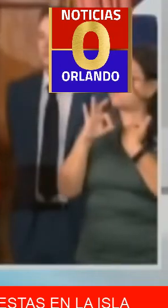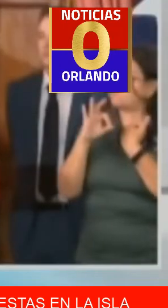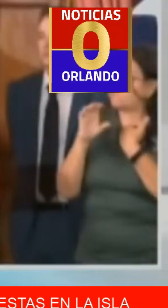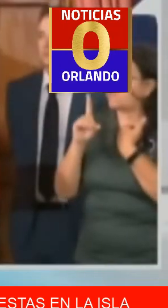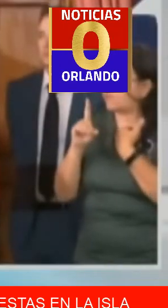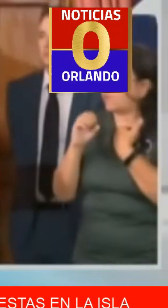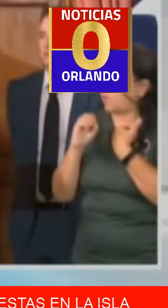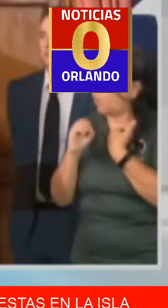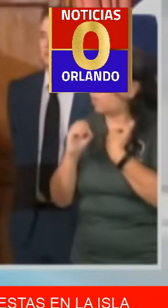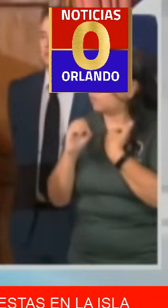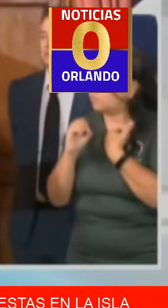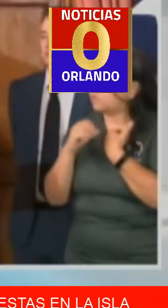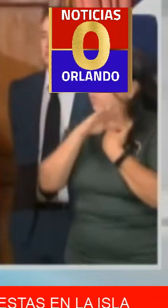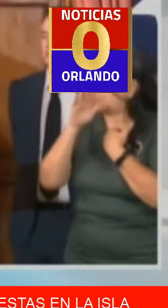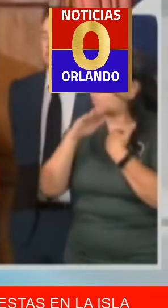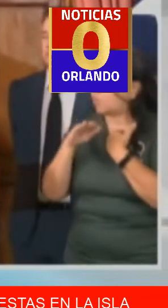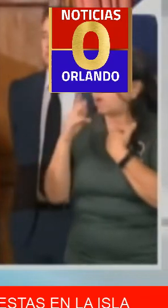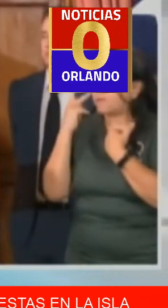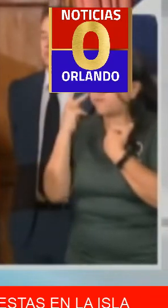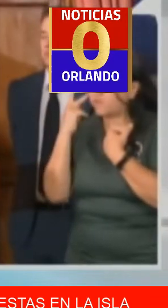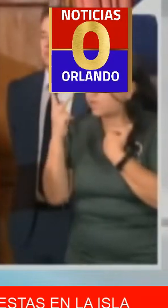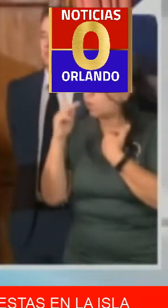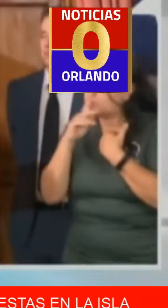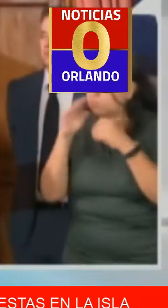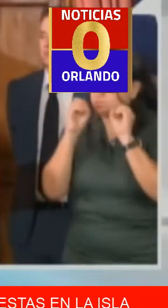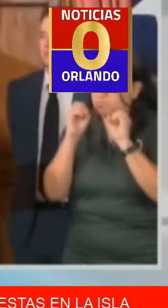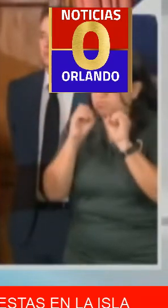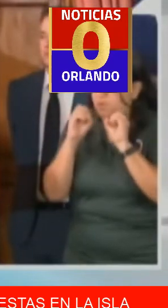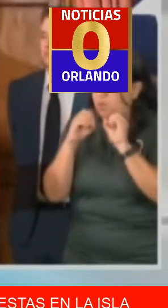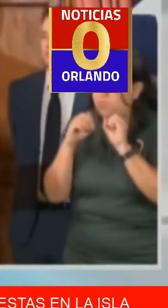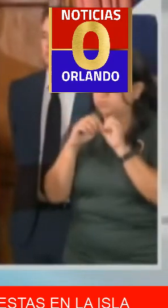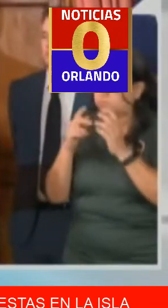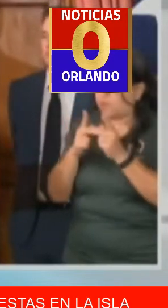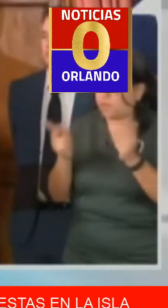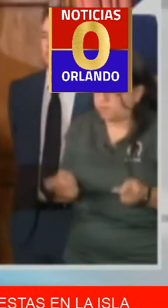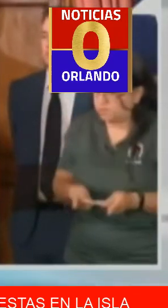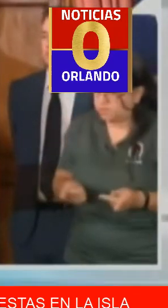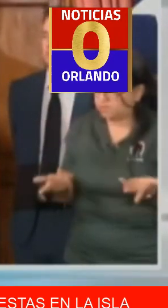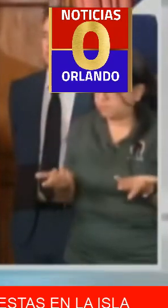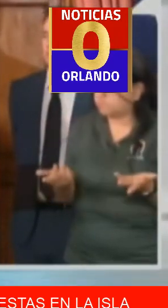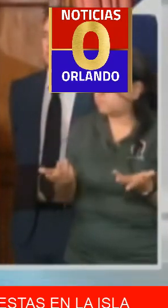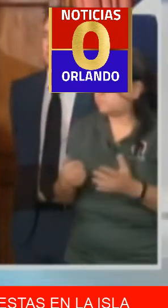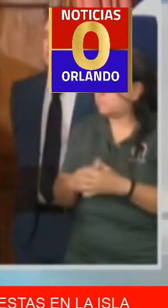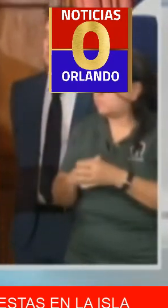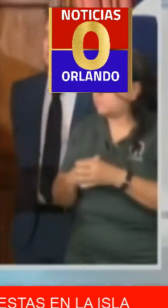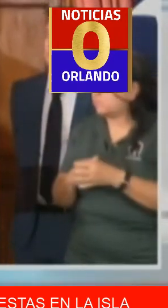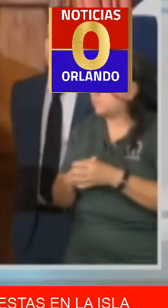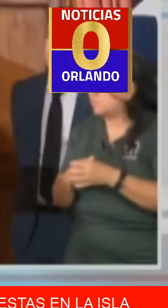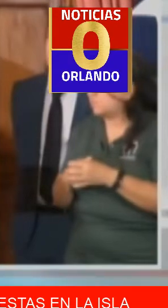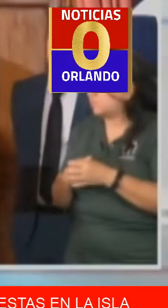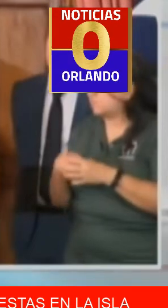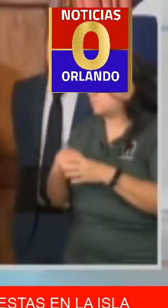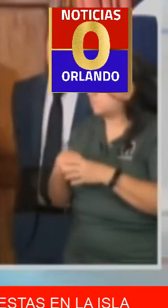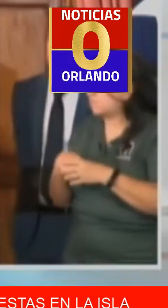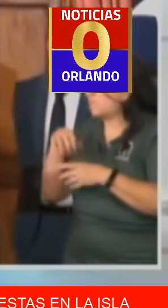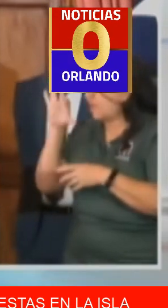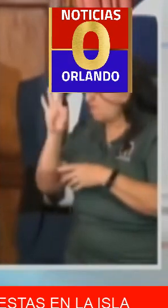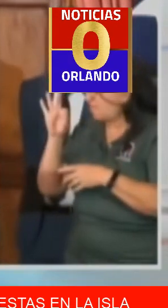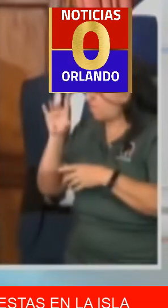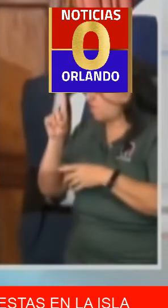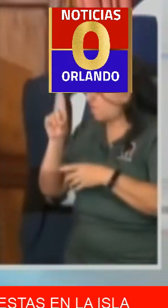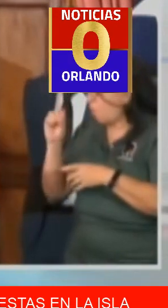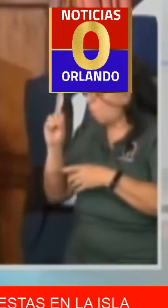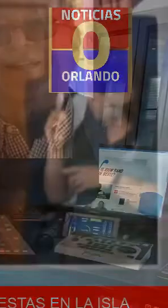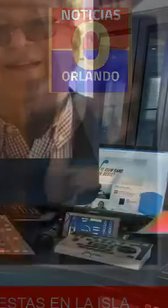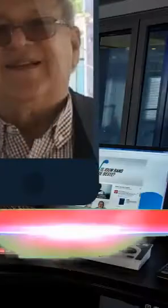Ese es el número uno. Número dos, estoy estableciendo una junta central de subasta en la cual va a haber miembros que no